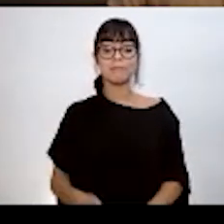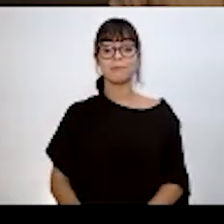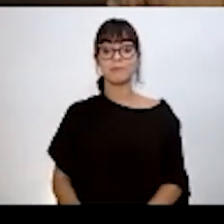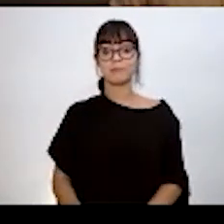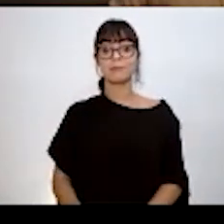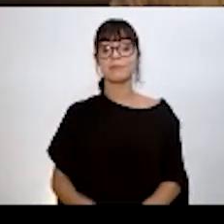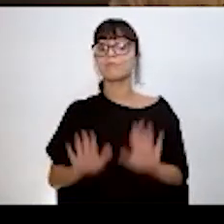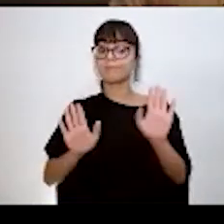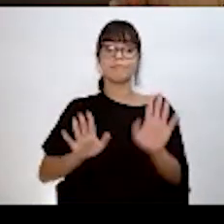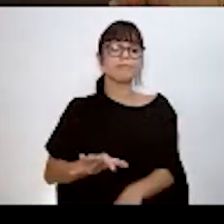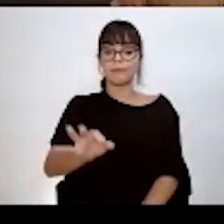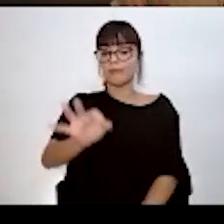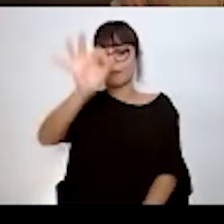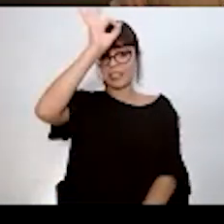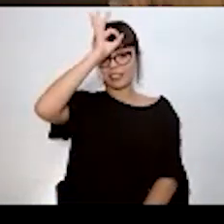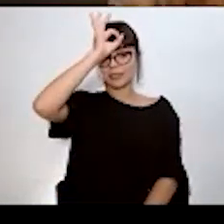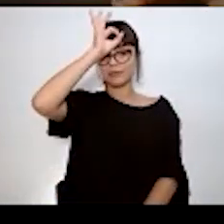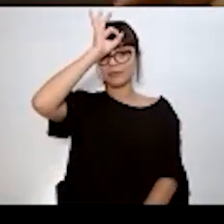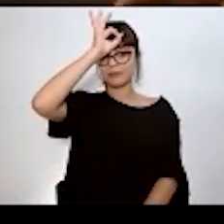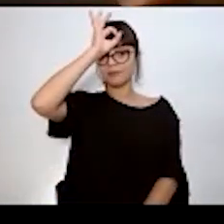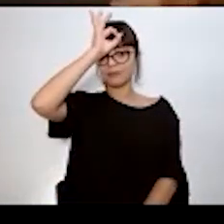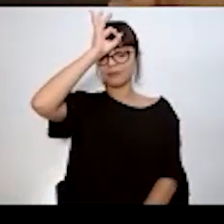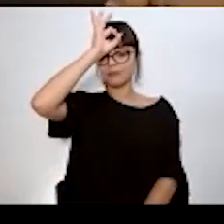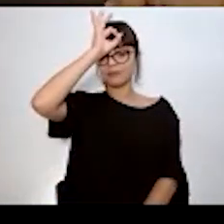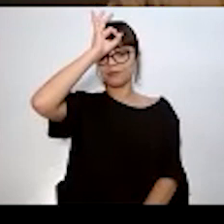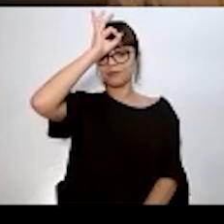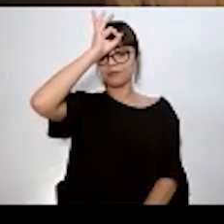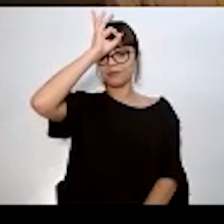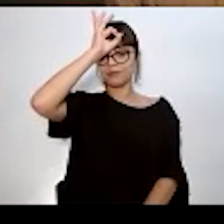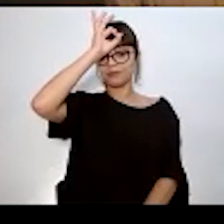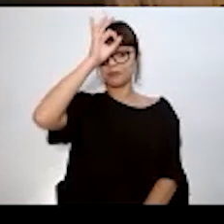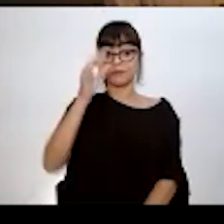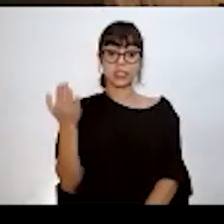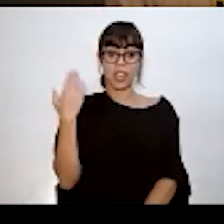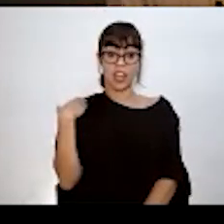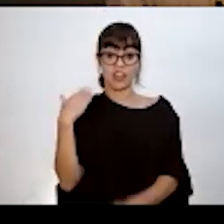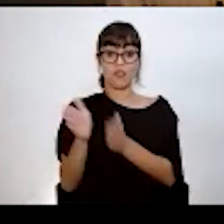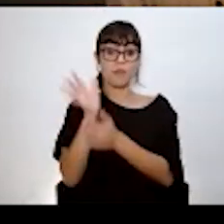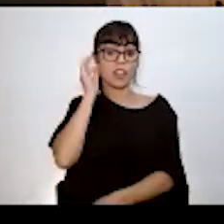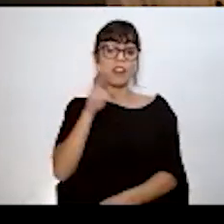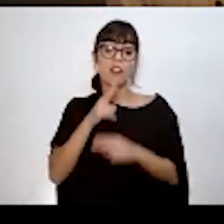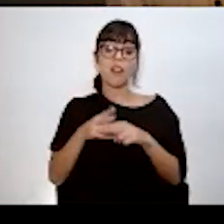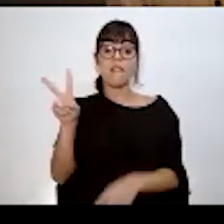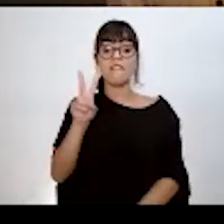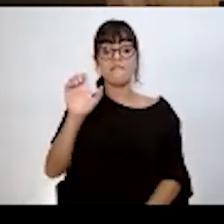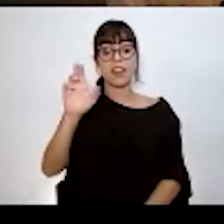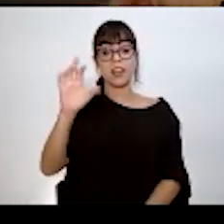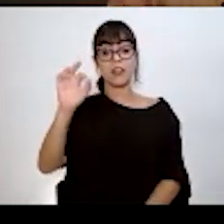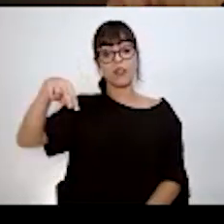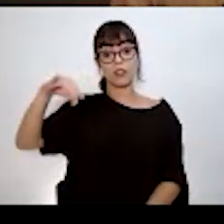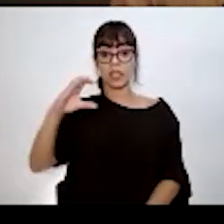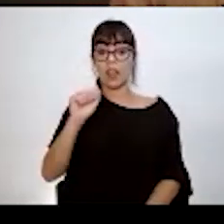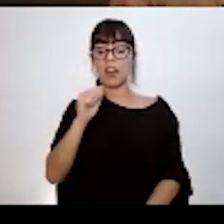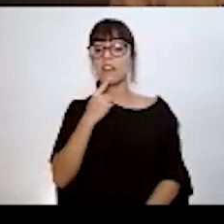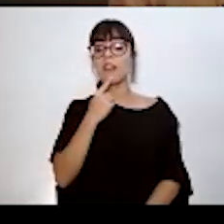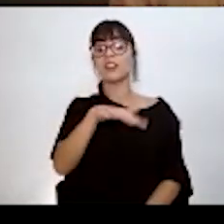Pero es que no sabemos nada, no sabemos nada. No sabemos, la gente, ayer también lo decía Verónica, la gente que se entierra en los conjuntos tumulares del Maipés